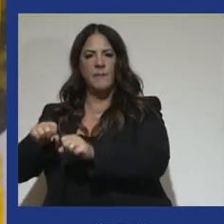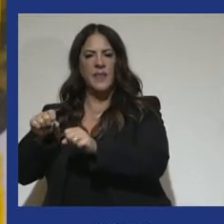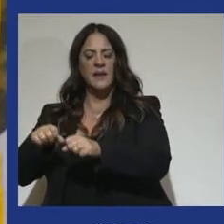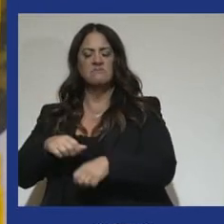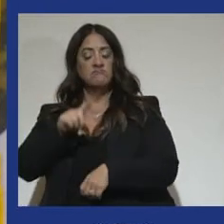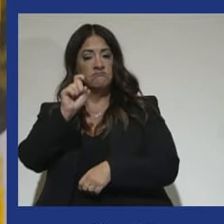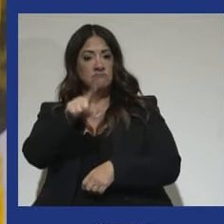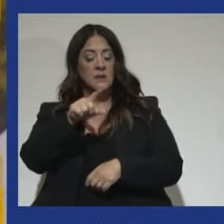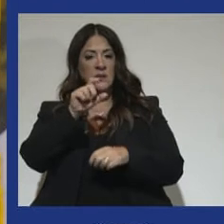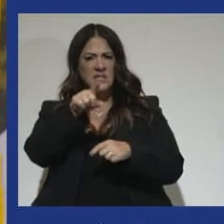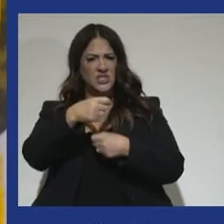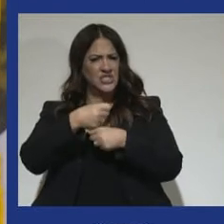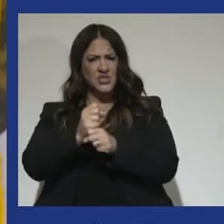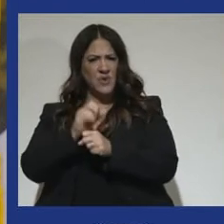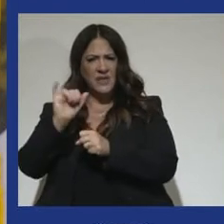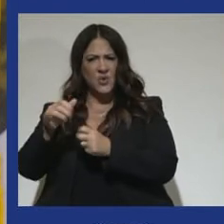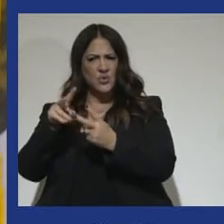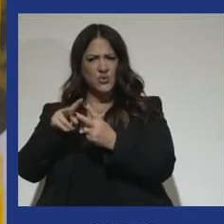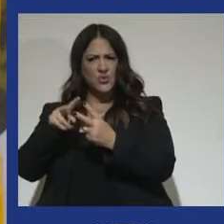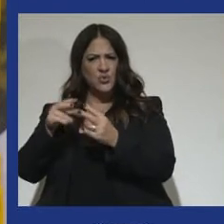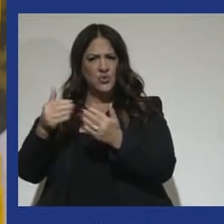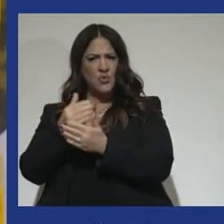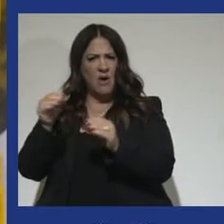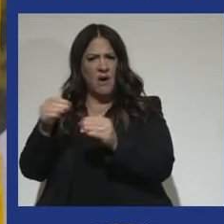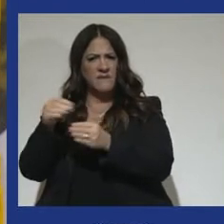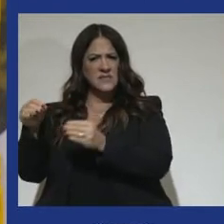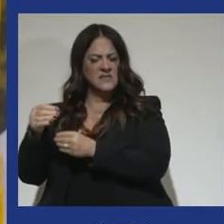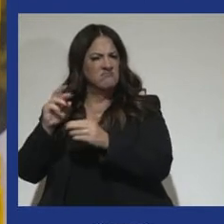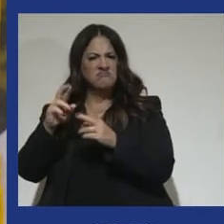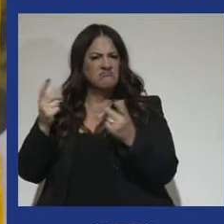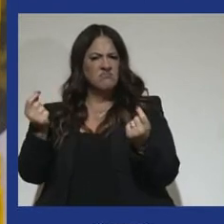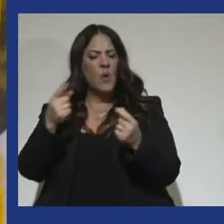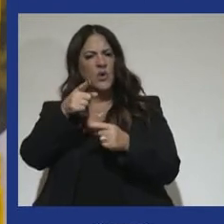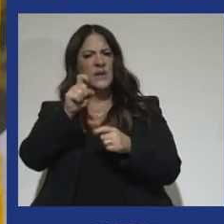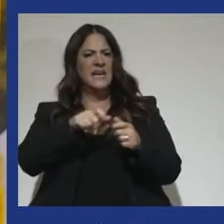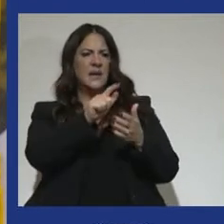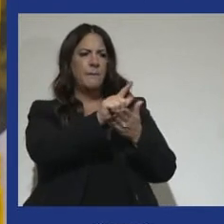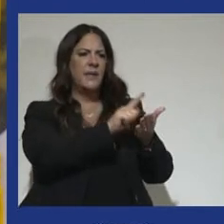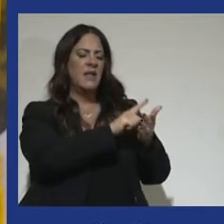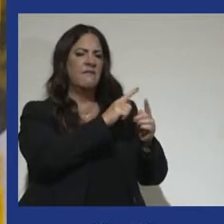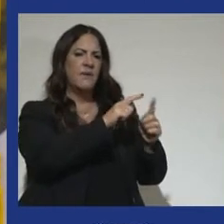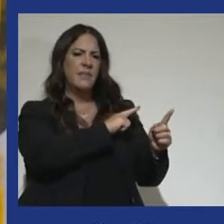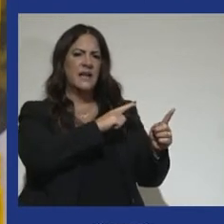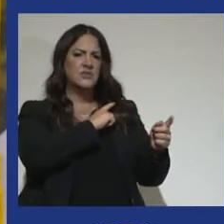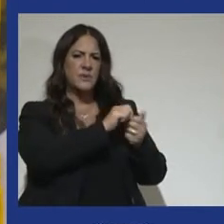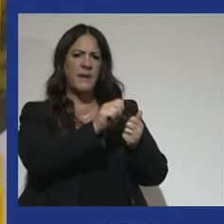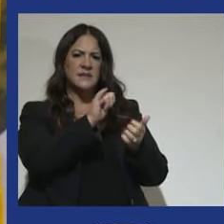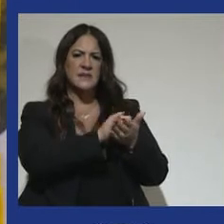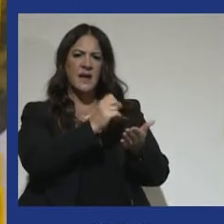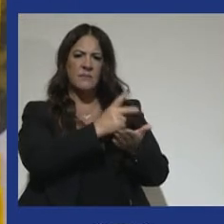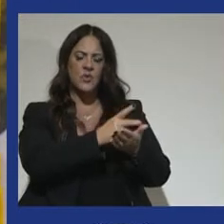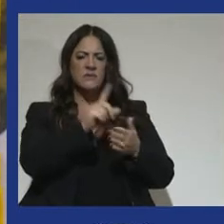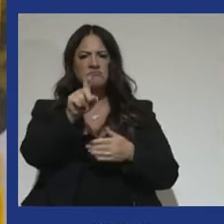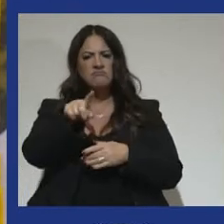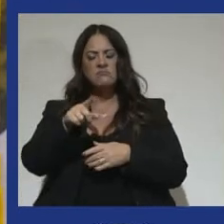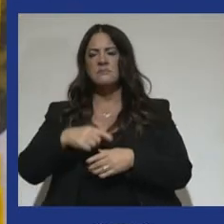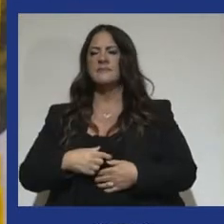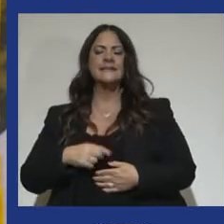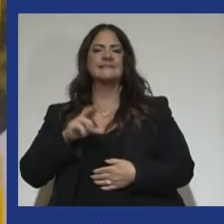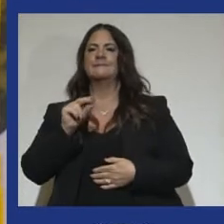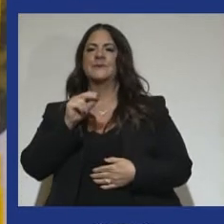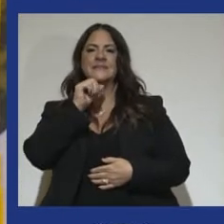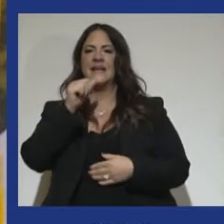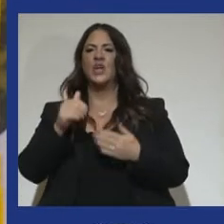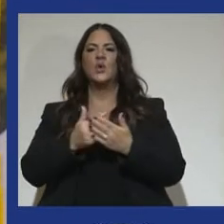y de costeo apropiado de vivienda hay una partida en el presupuesto para